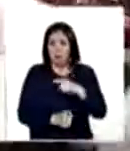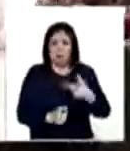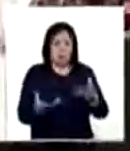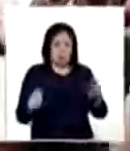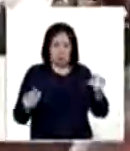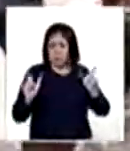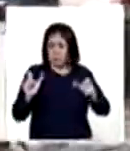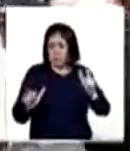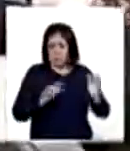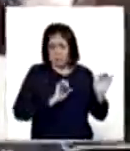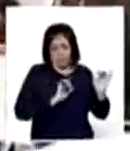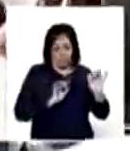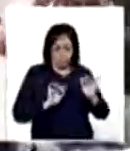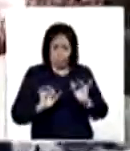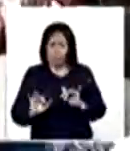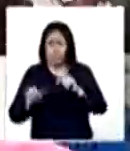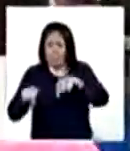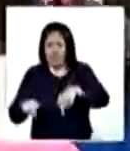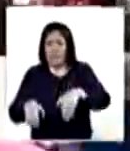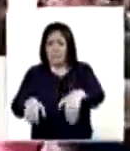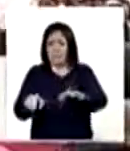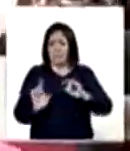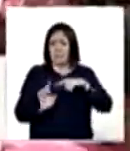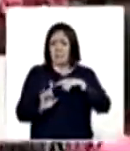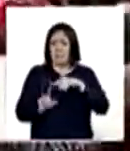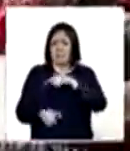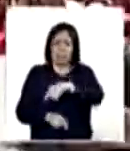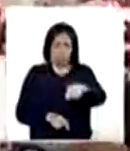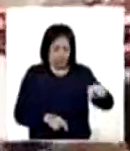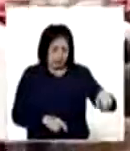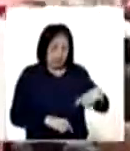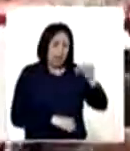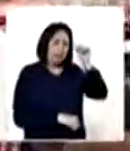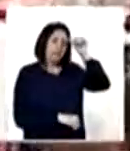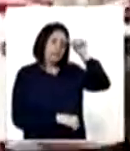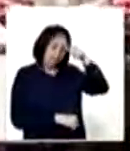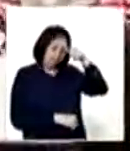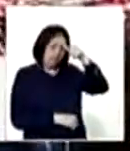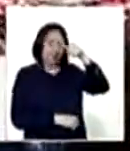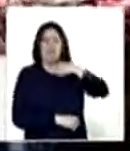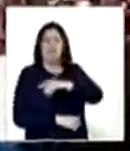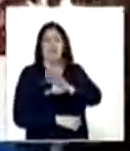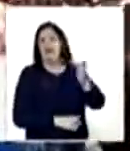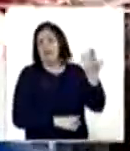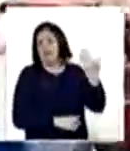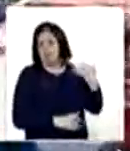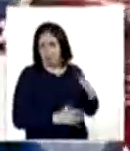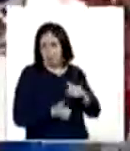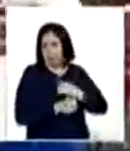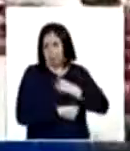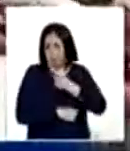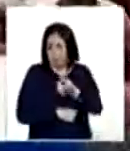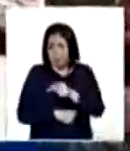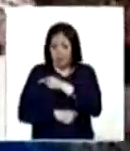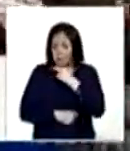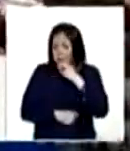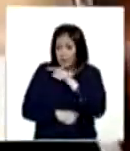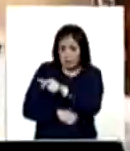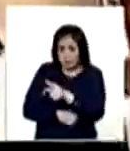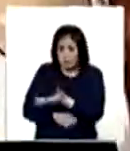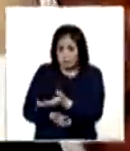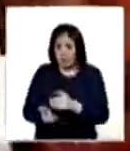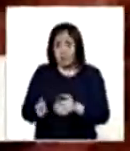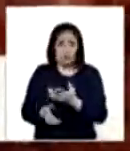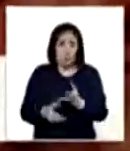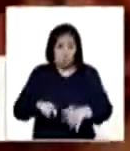han acercado hasta este cementerio para venir a recordar a sus seres queridos. A ver, la señora está preparando. Señora, muy buenas